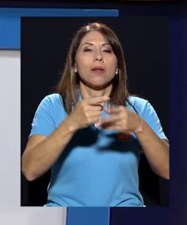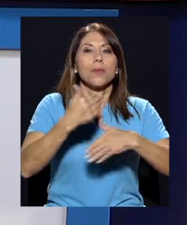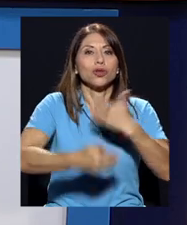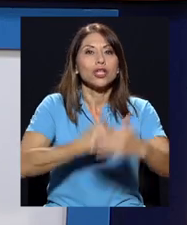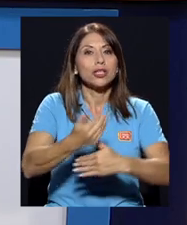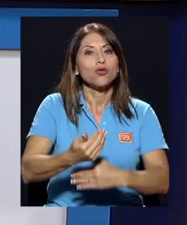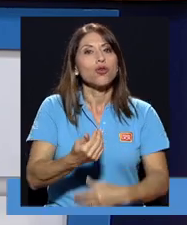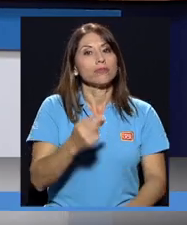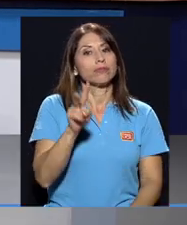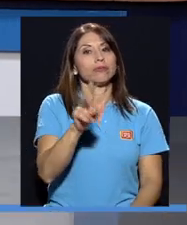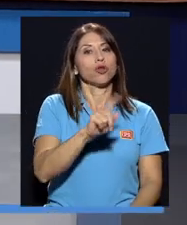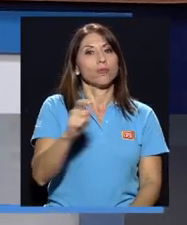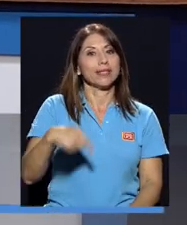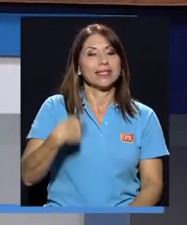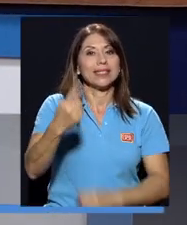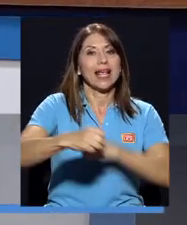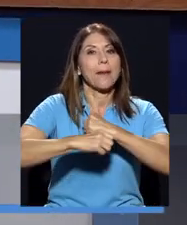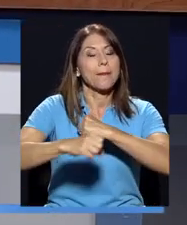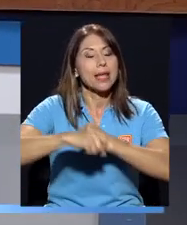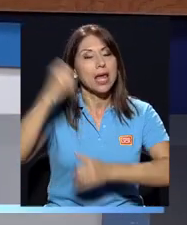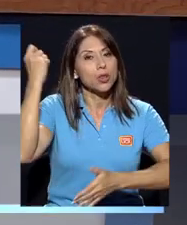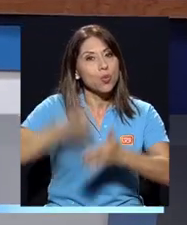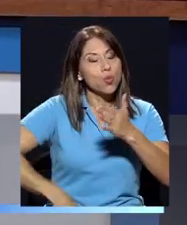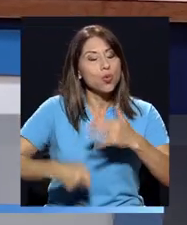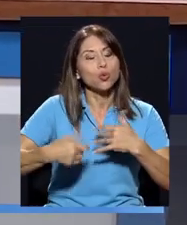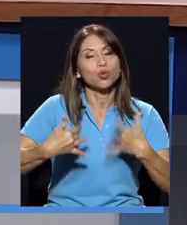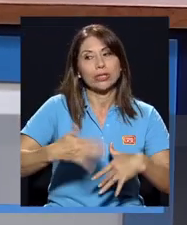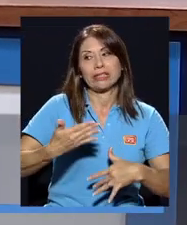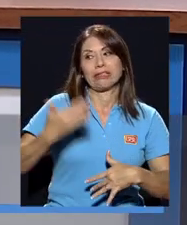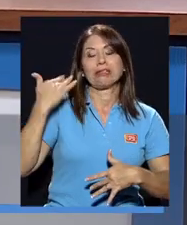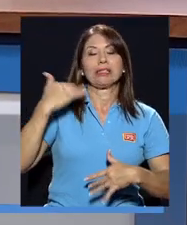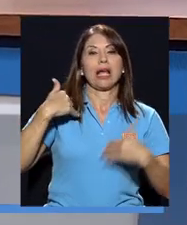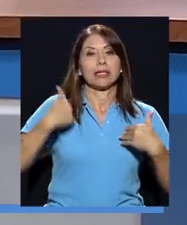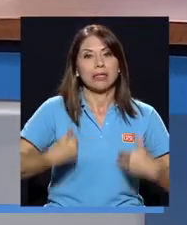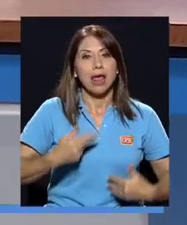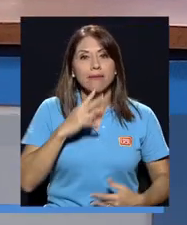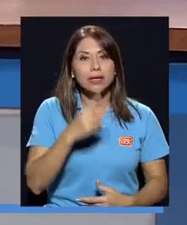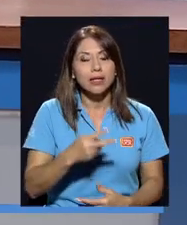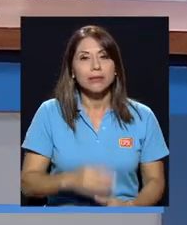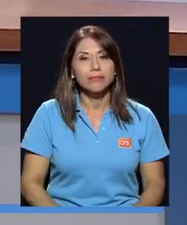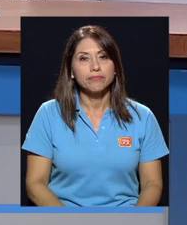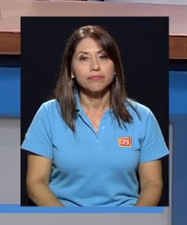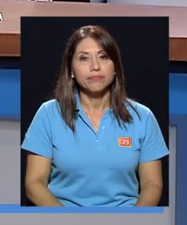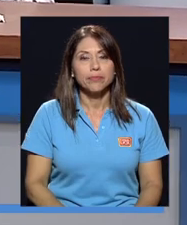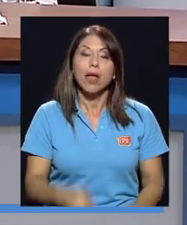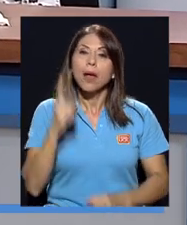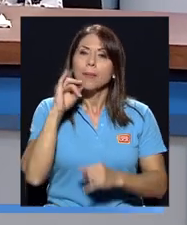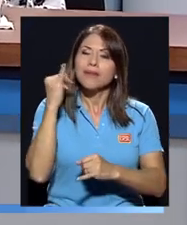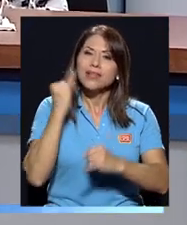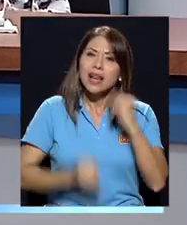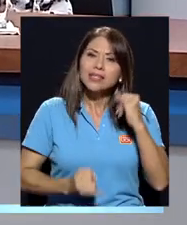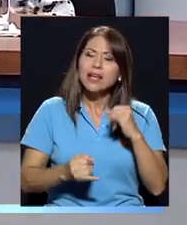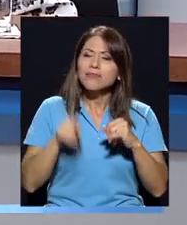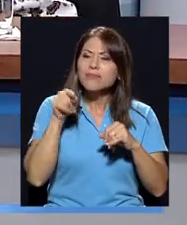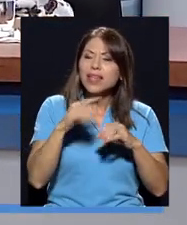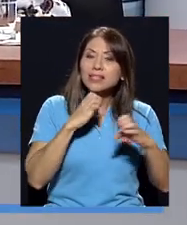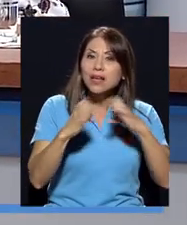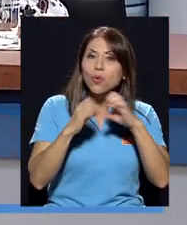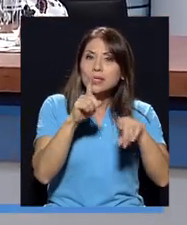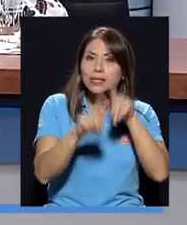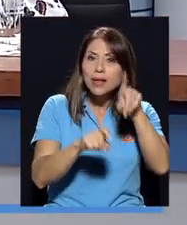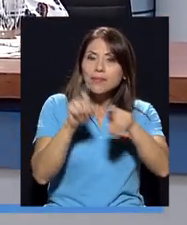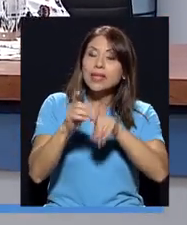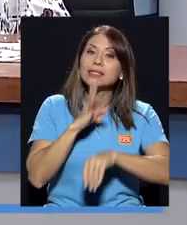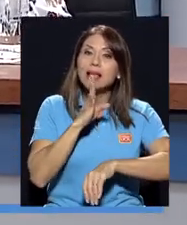bastante duros porque ha sido una campaña como cansada para finalizar maría josé dentro de los datos de la encuesta se habla